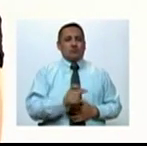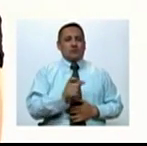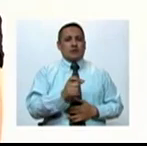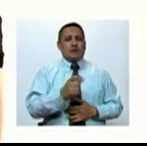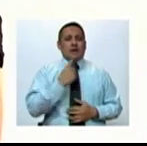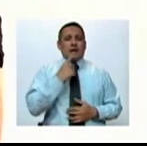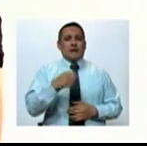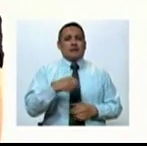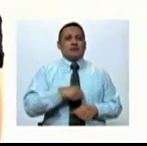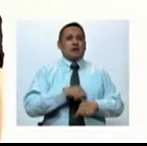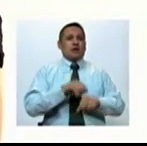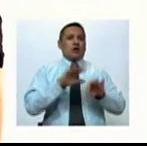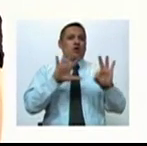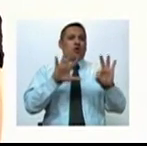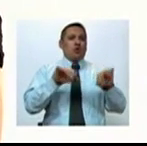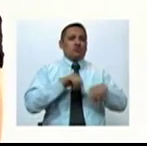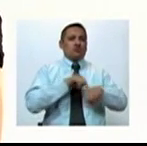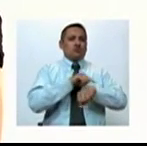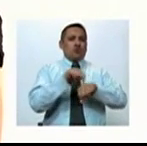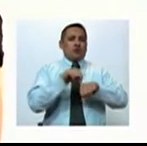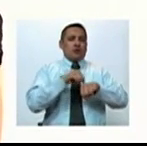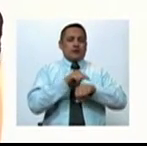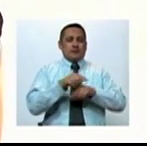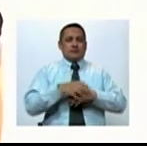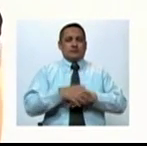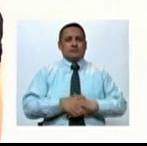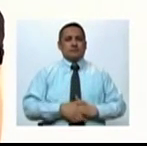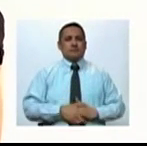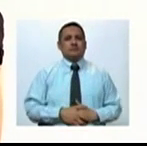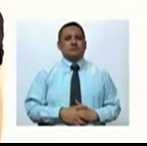normalmente. En esos casos,